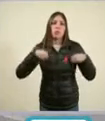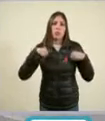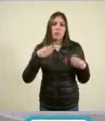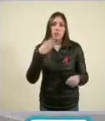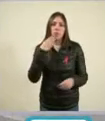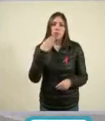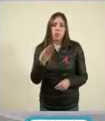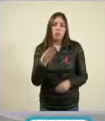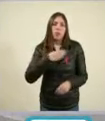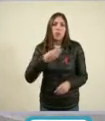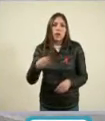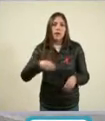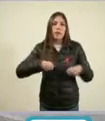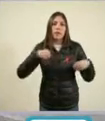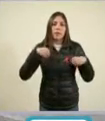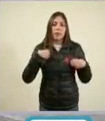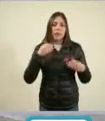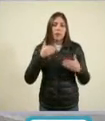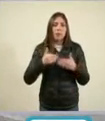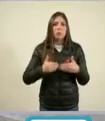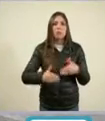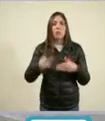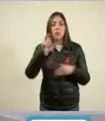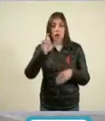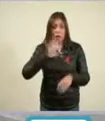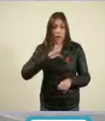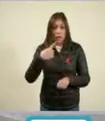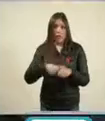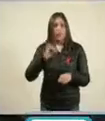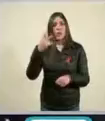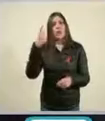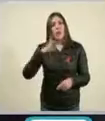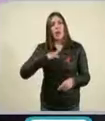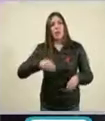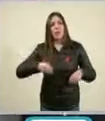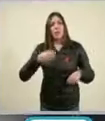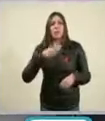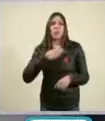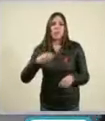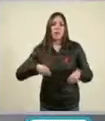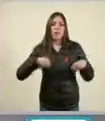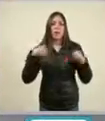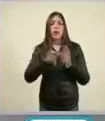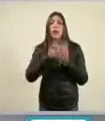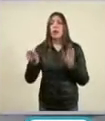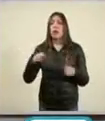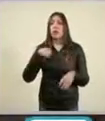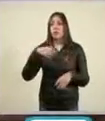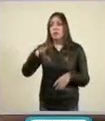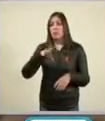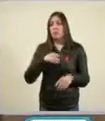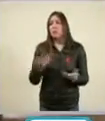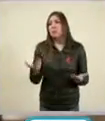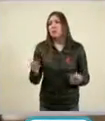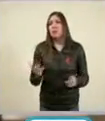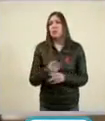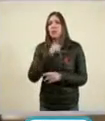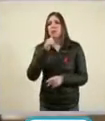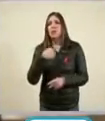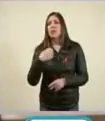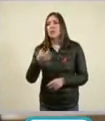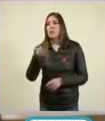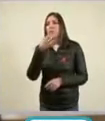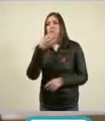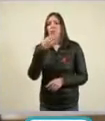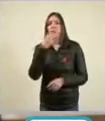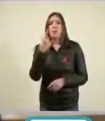Correcto. Entonces piensan, bueno, si llegara a contagiarme, es cuestión de tomar un par de pastillas, mi vida sigue bien, no me va